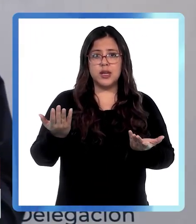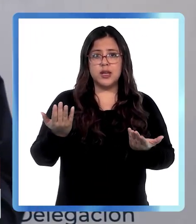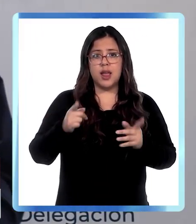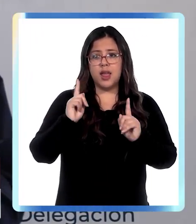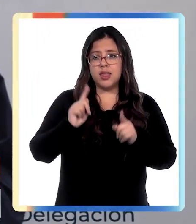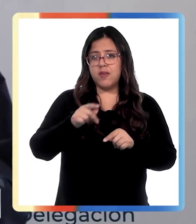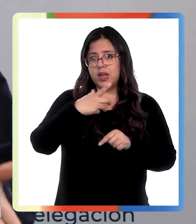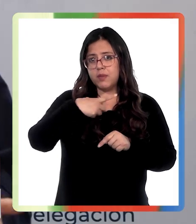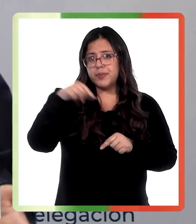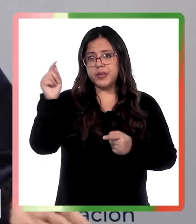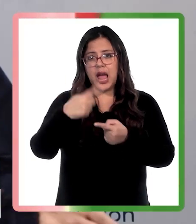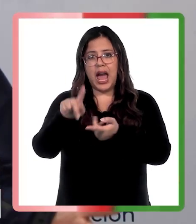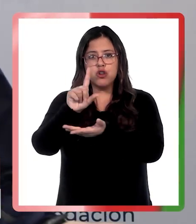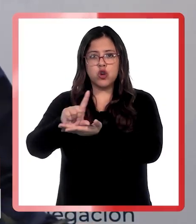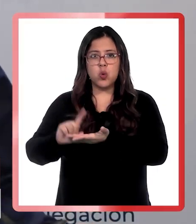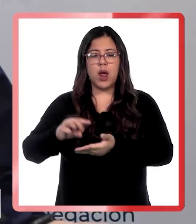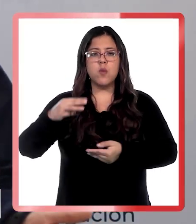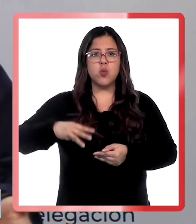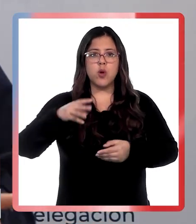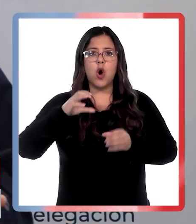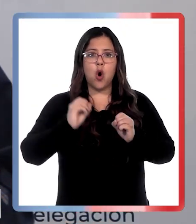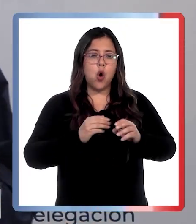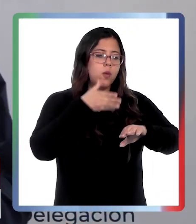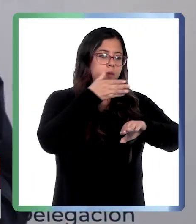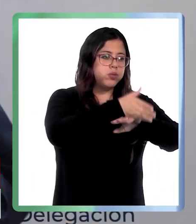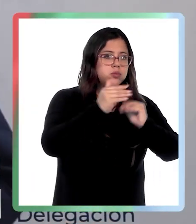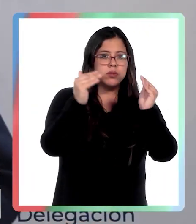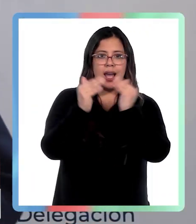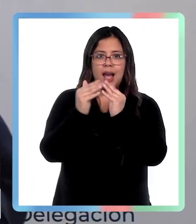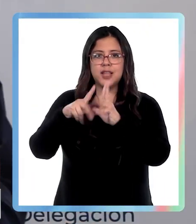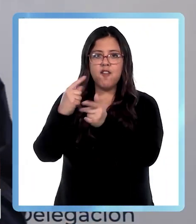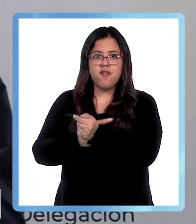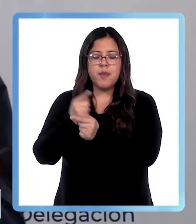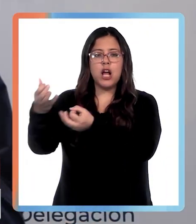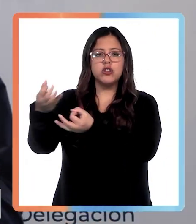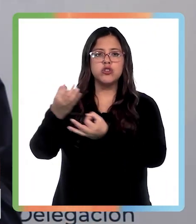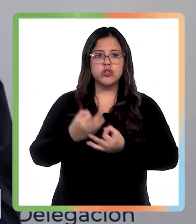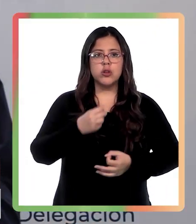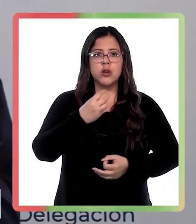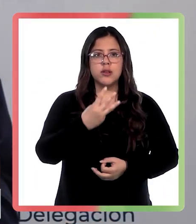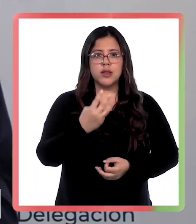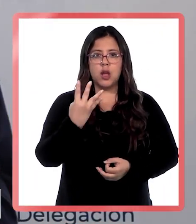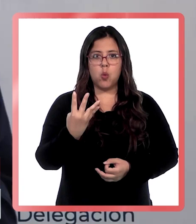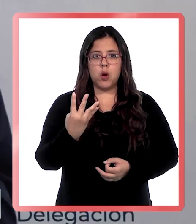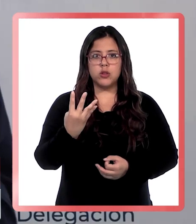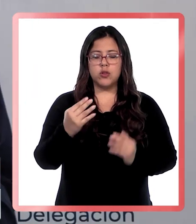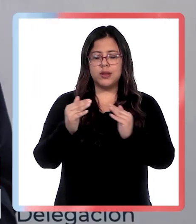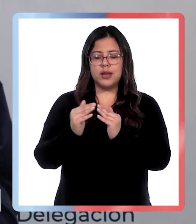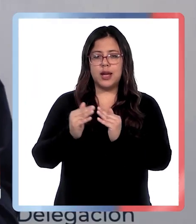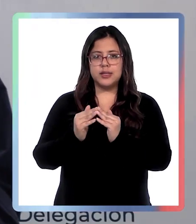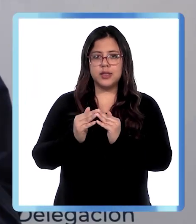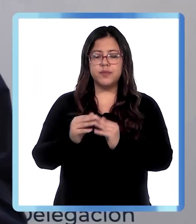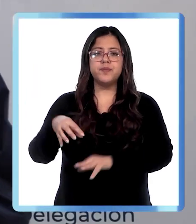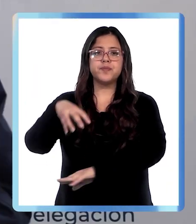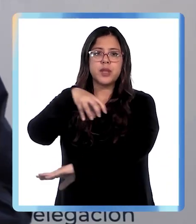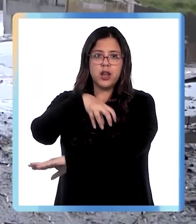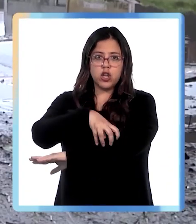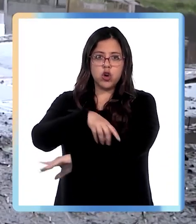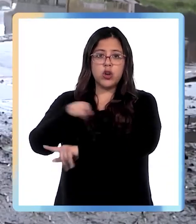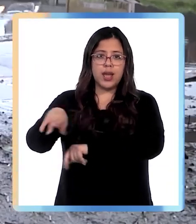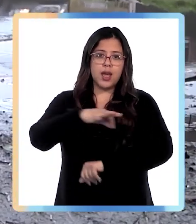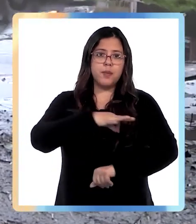habitantes se alberguen en albergues municipales o se trasladen a casa de familiares un total de 34